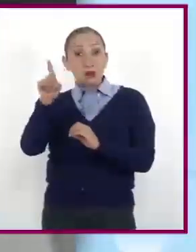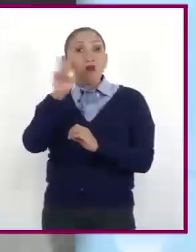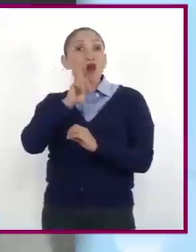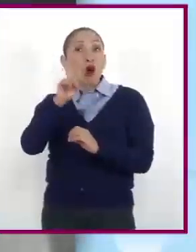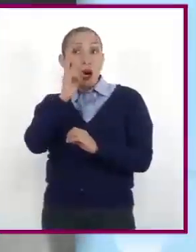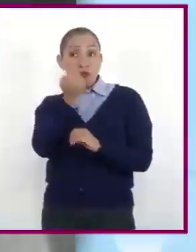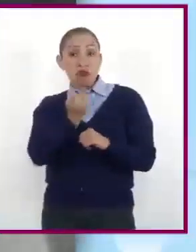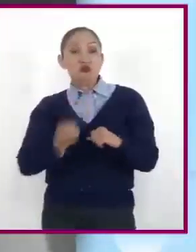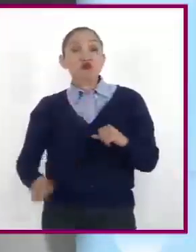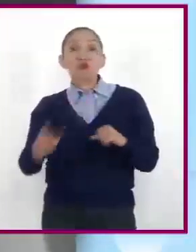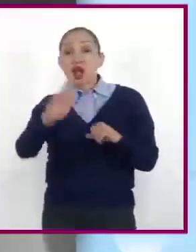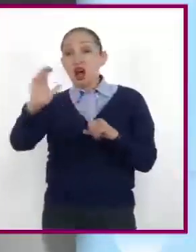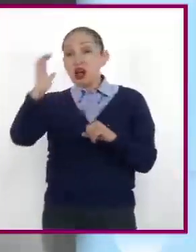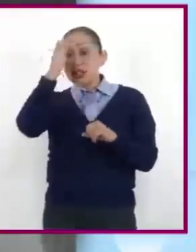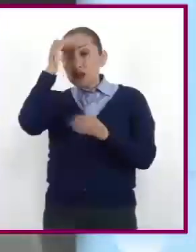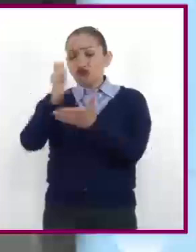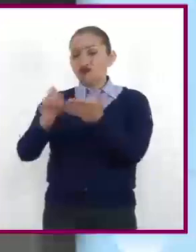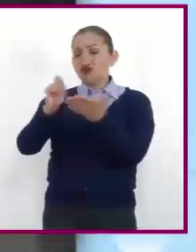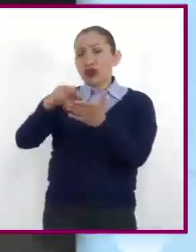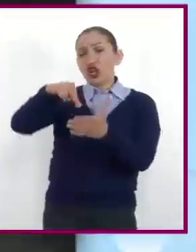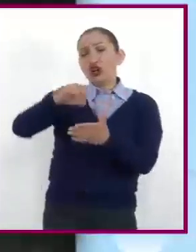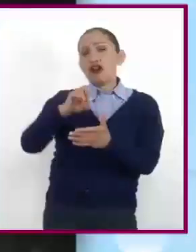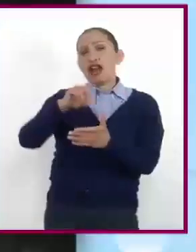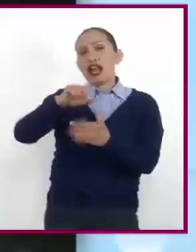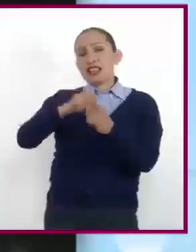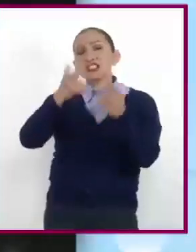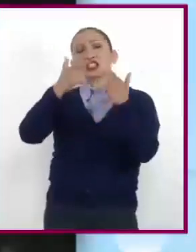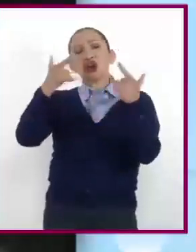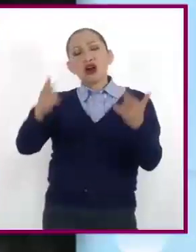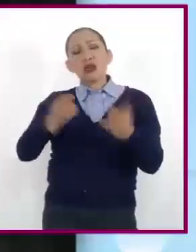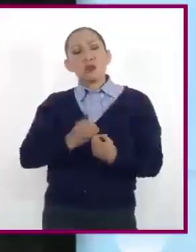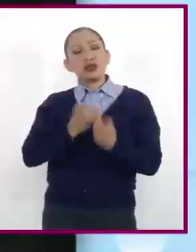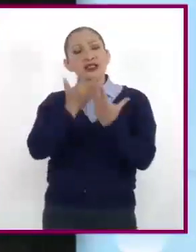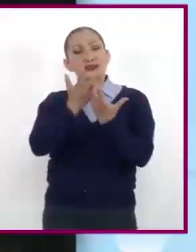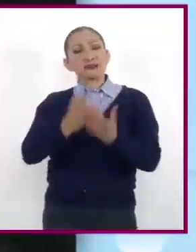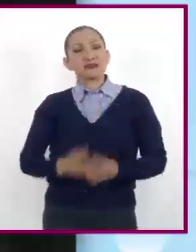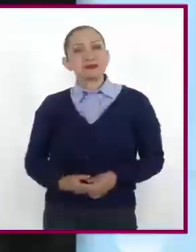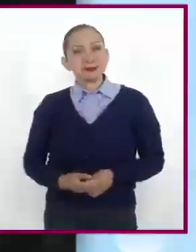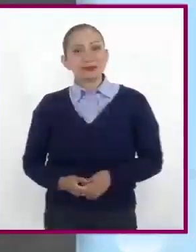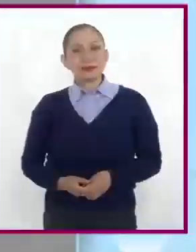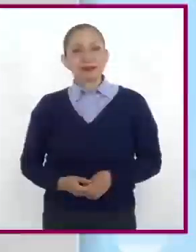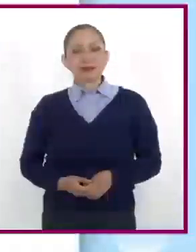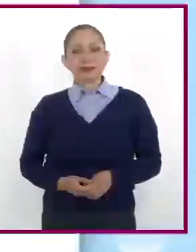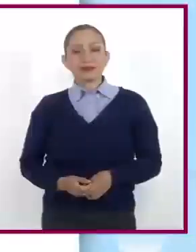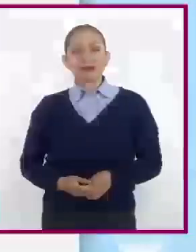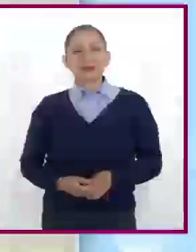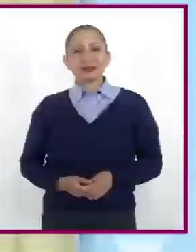es una destacada y reconocida novelista, cuentista y poetisa.